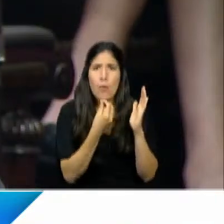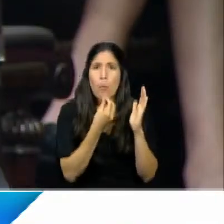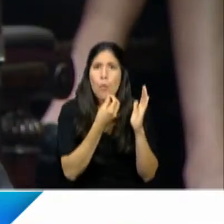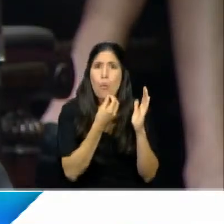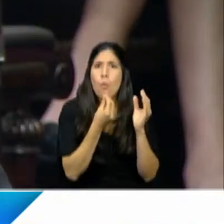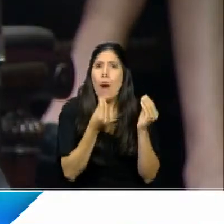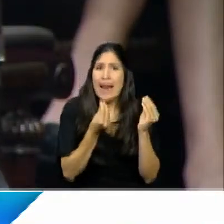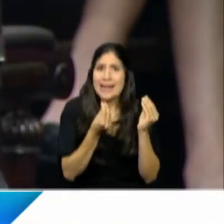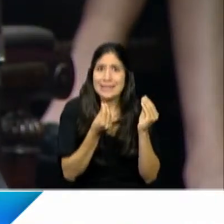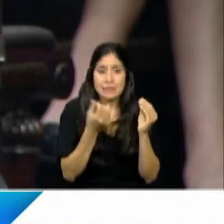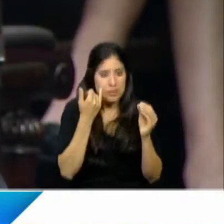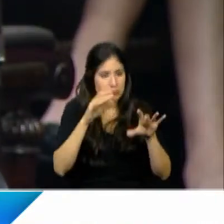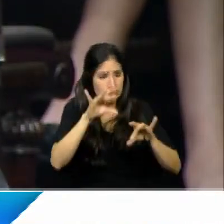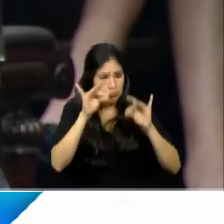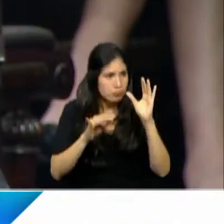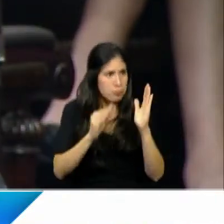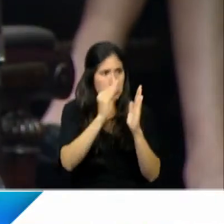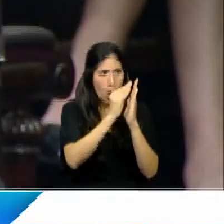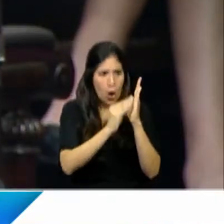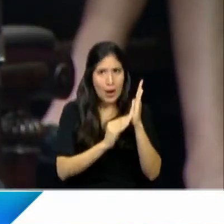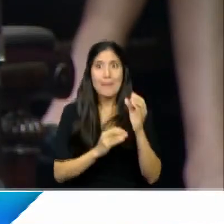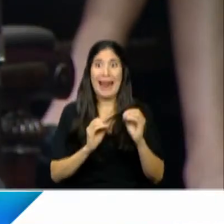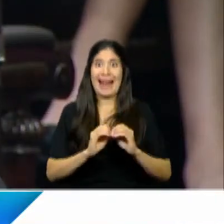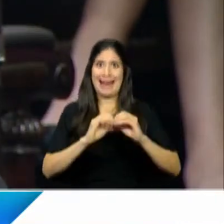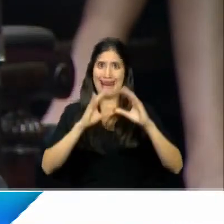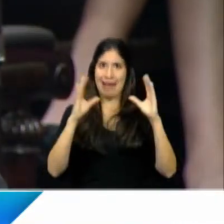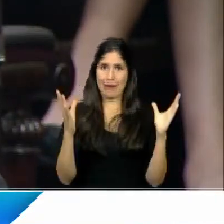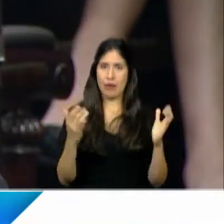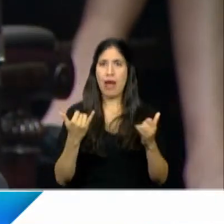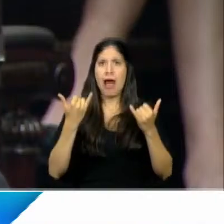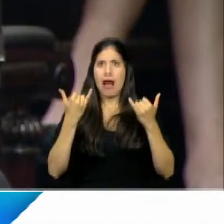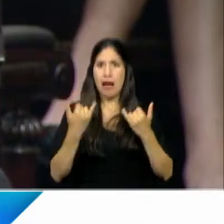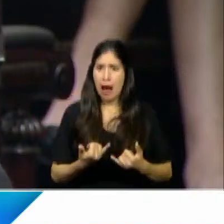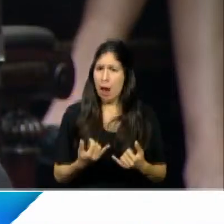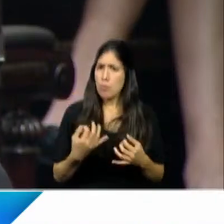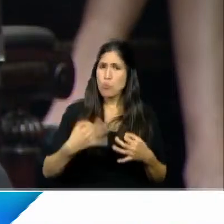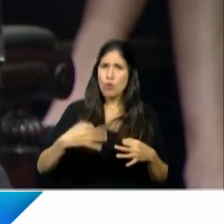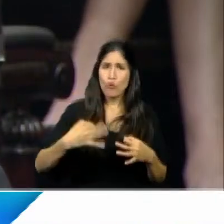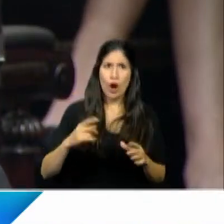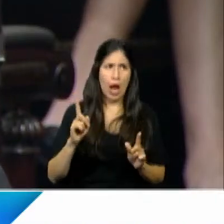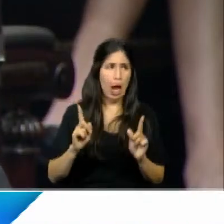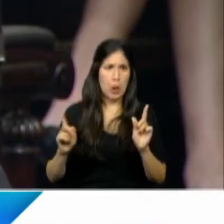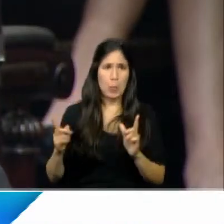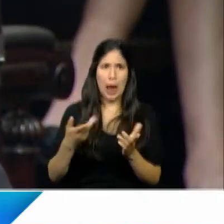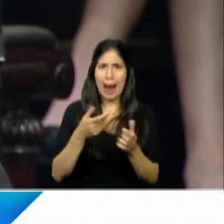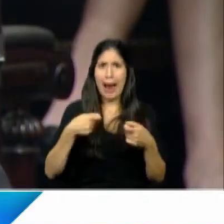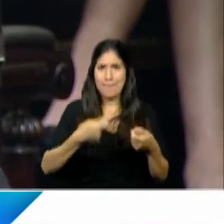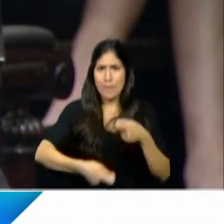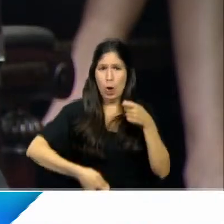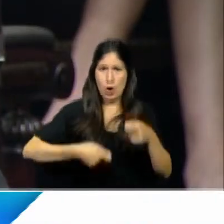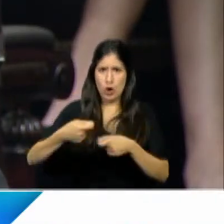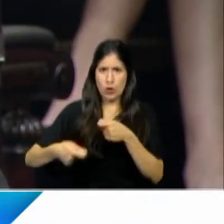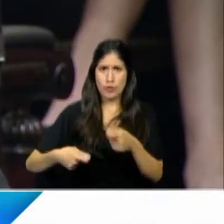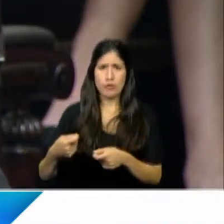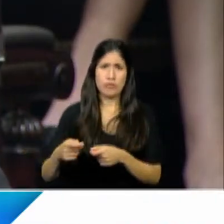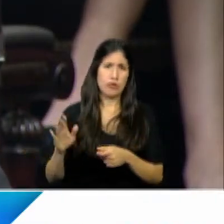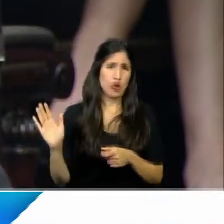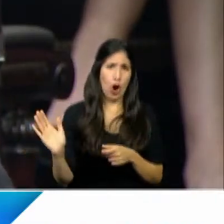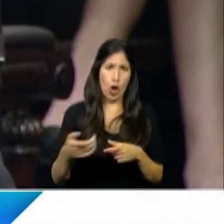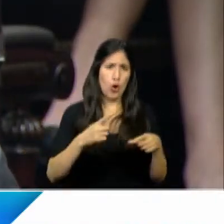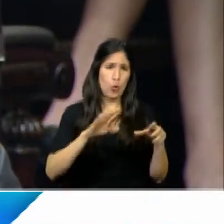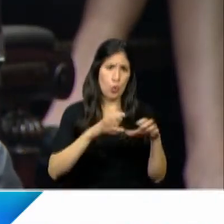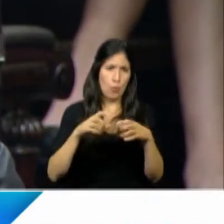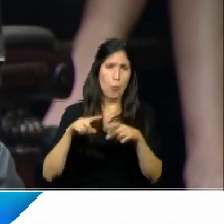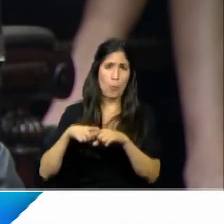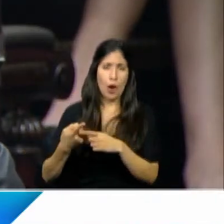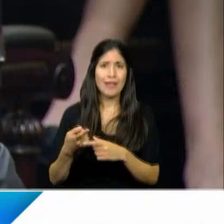Constitución Nacional. Hay iniciativas muy buenas de todo el arco político que